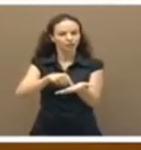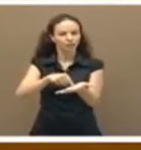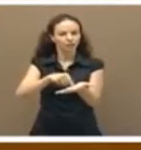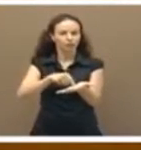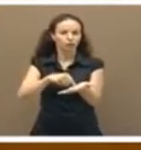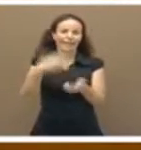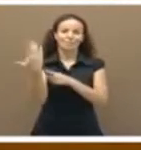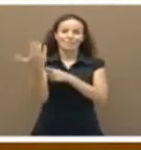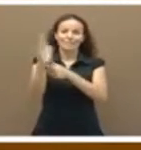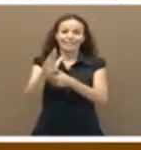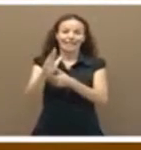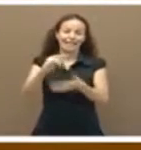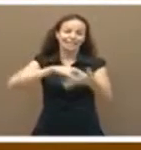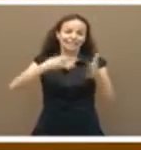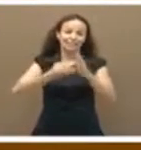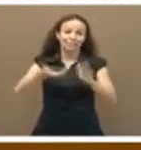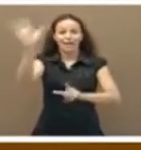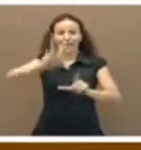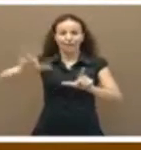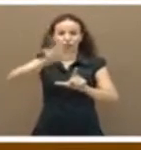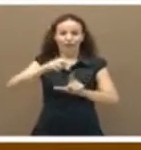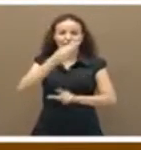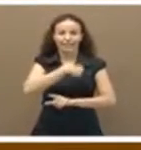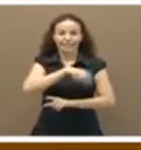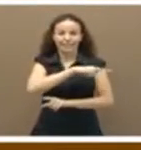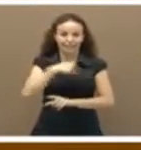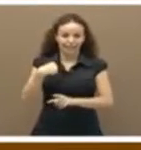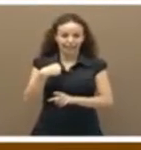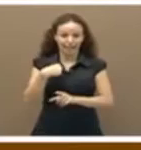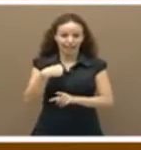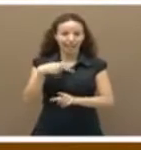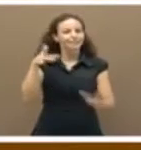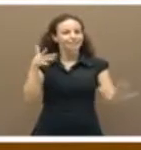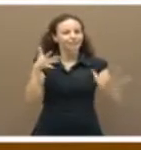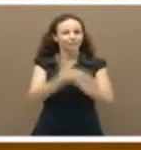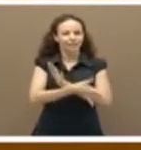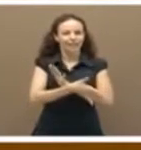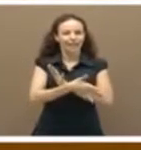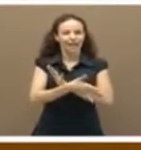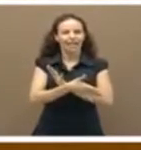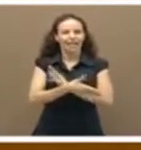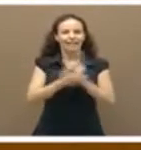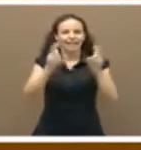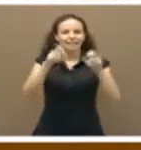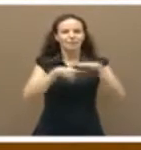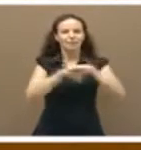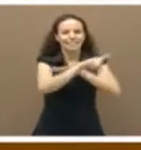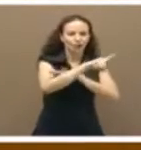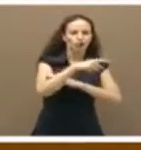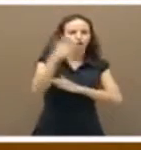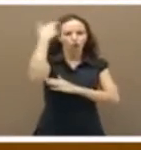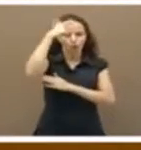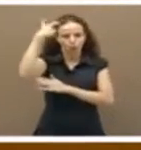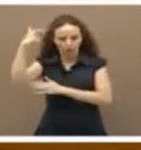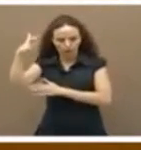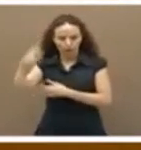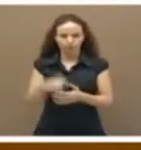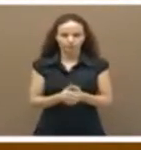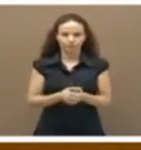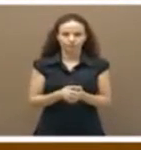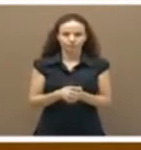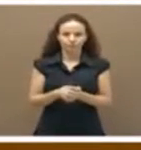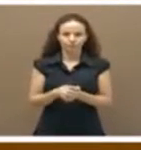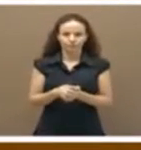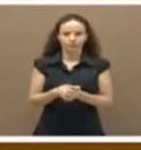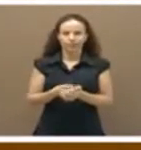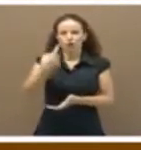Salud, lo que ha significado y significa también para la cohesión social de los pueblos. Estamos tan inmersos en lo accesorio,